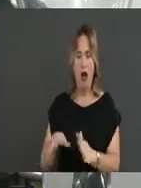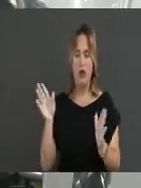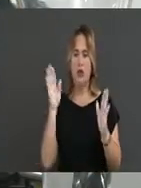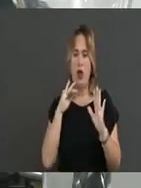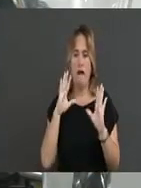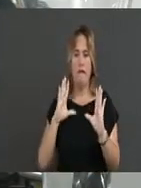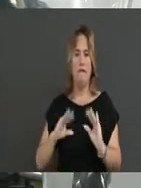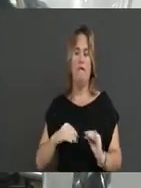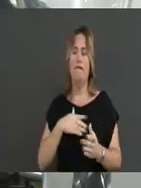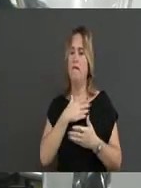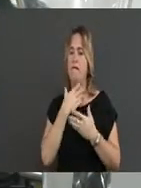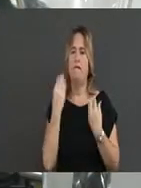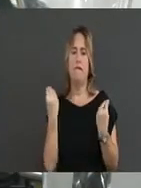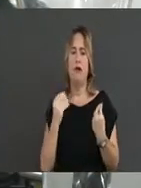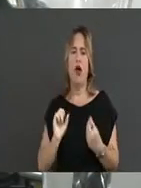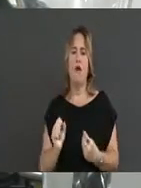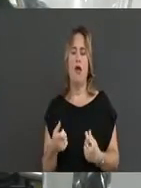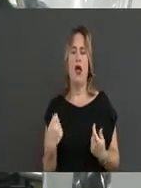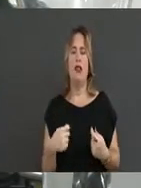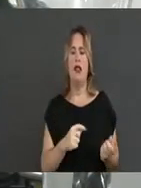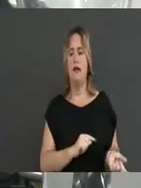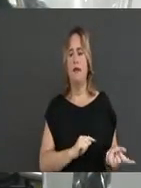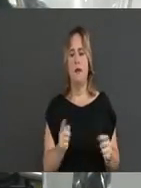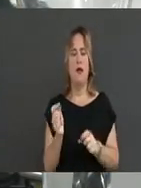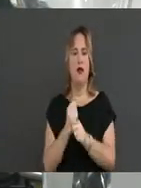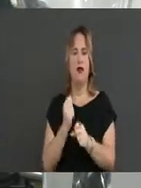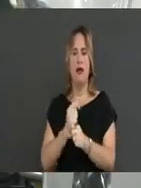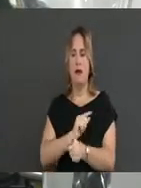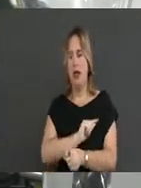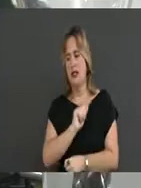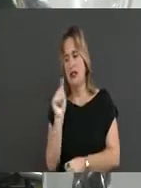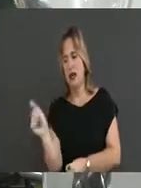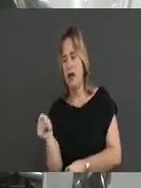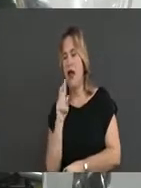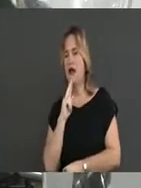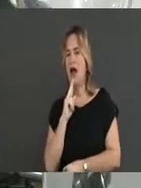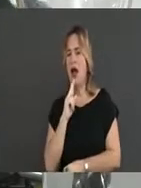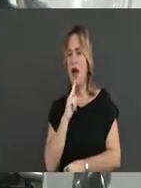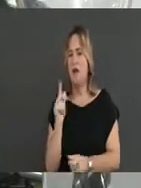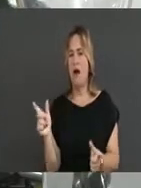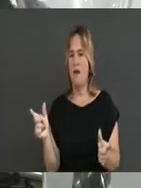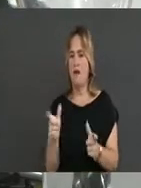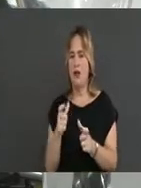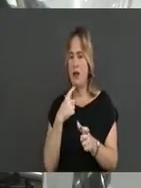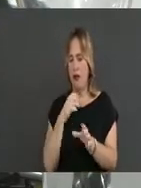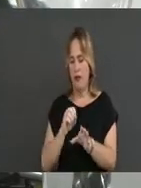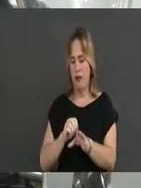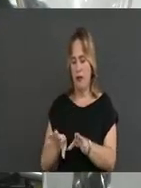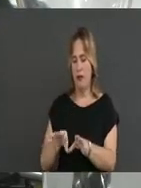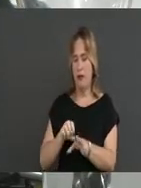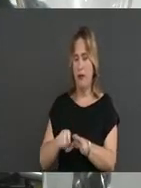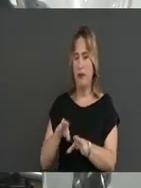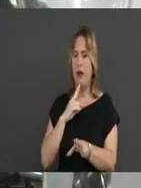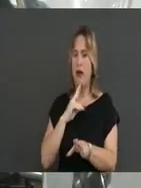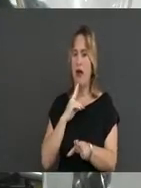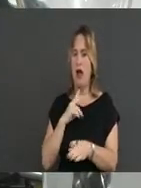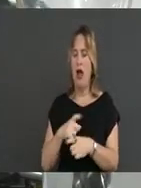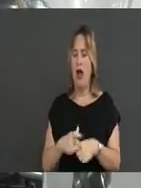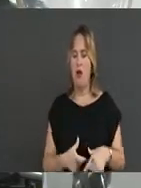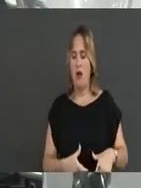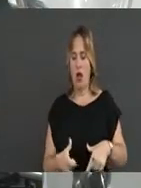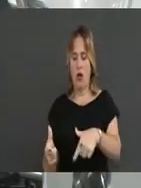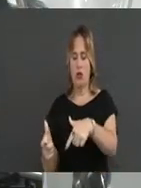sea que de carácter obligatorio tenemos que trabajar en función de disminuir las pérdidas físicas que hoy tenemos en esta